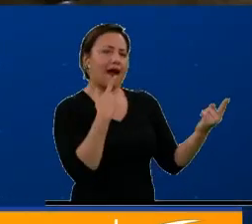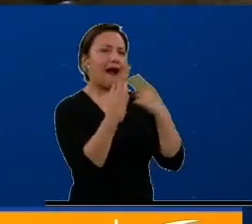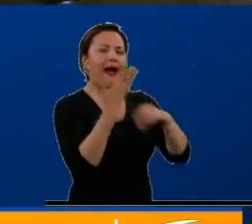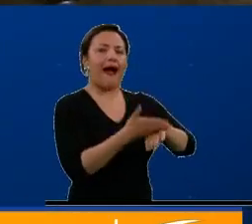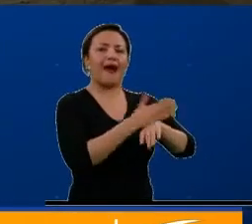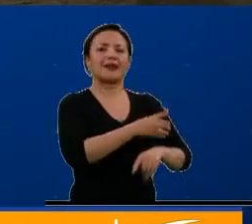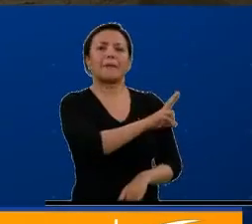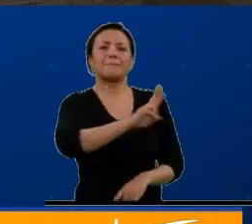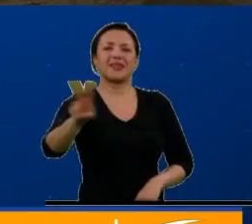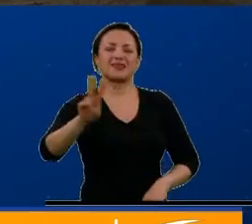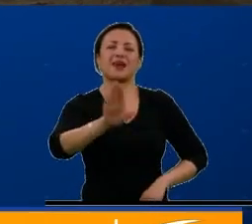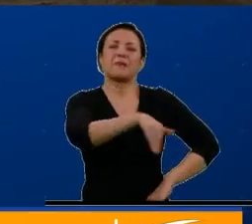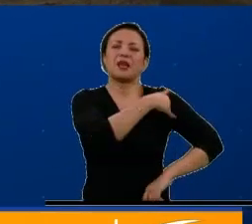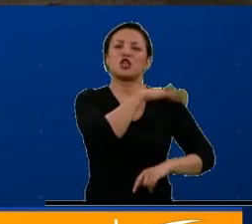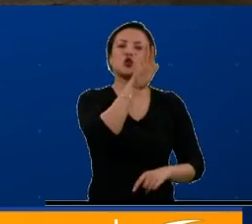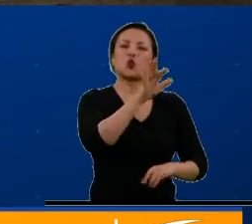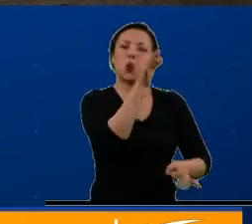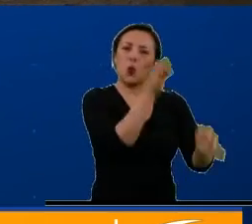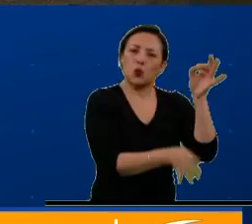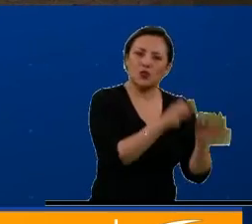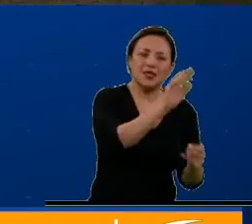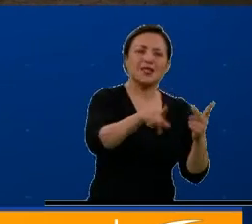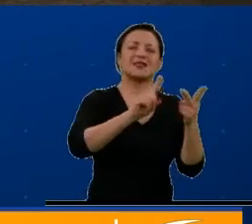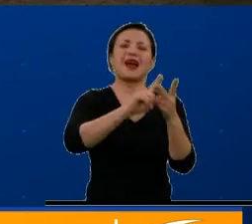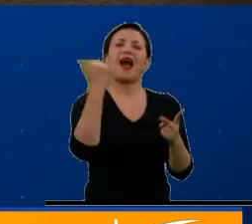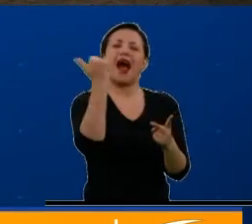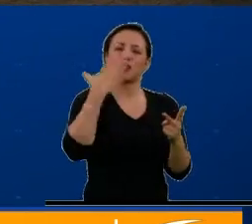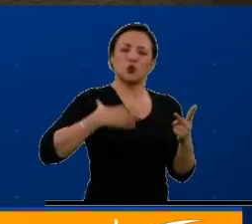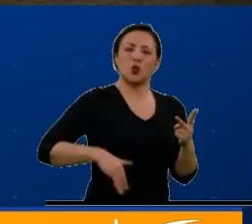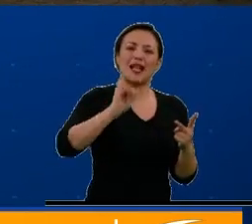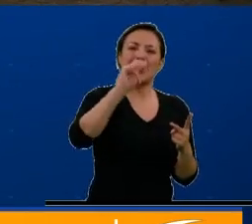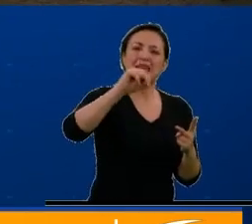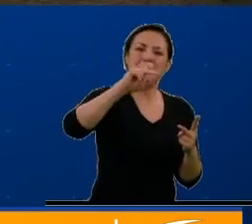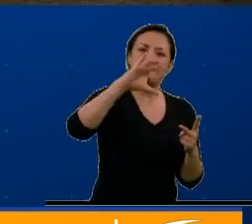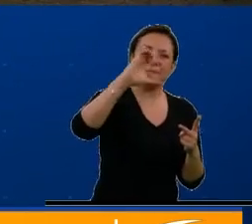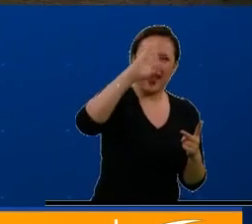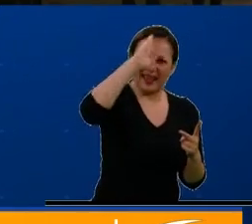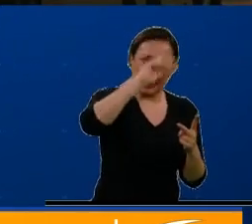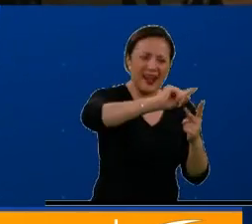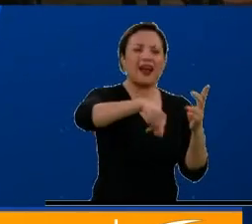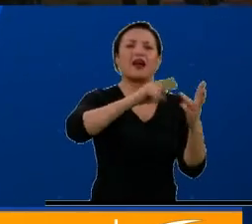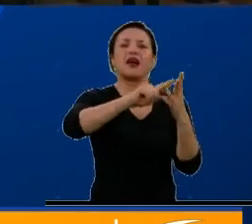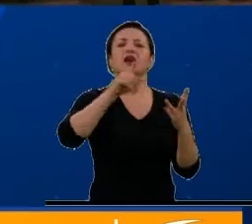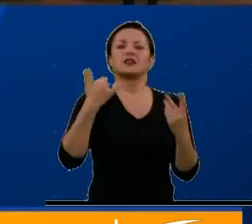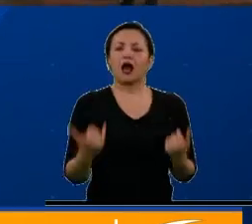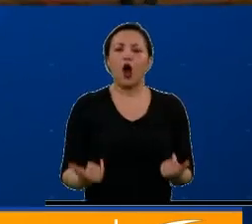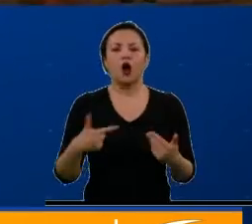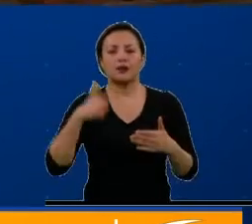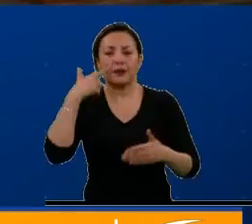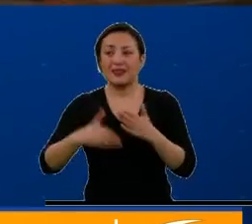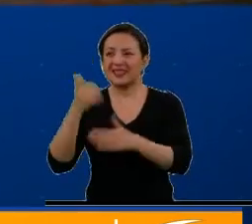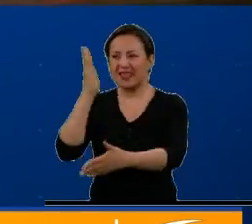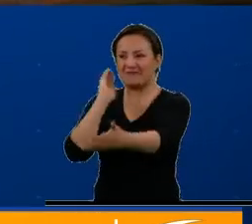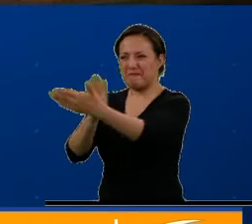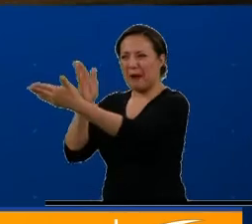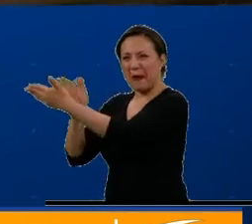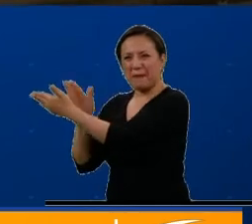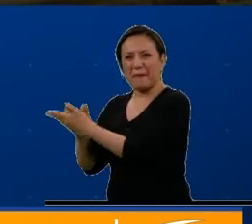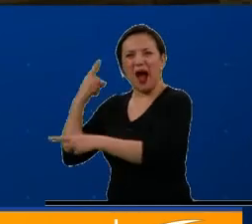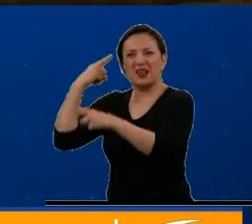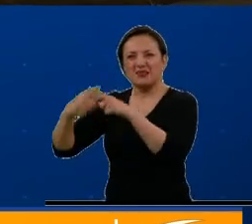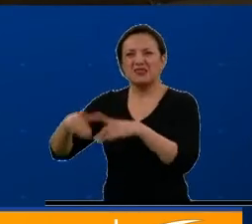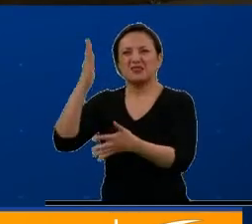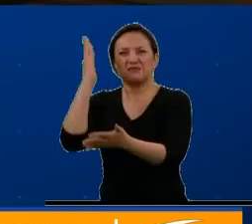Interior y Justicia, con el INPEC, con el fin de realizar el traslado hoy de la primera fase de estos condenados por diferentes